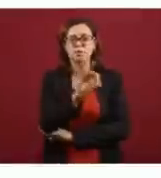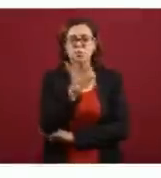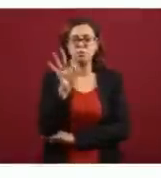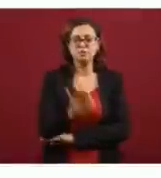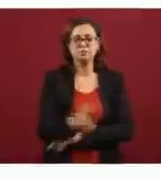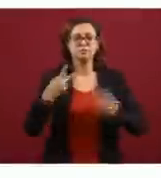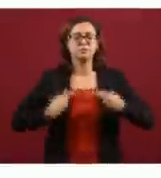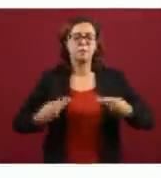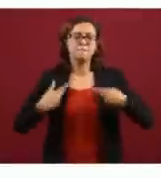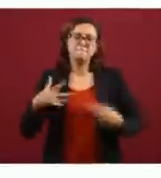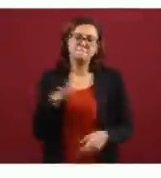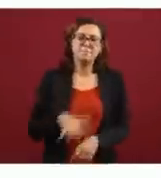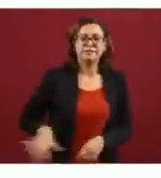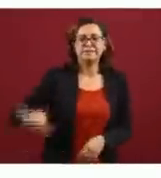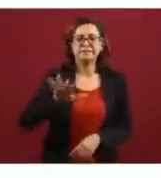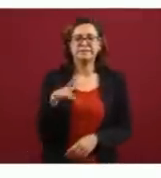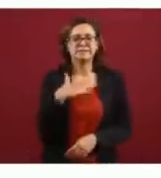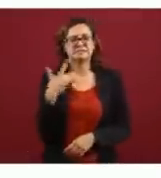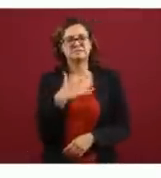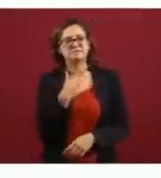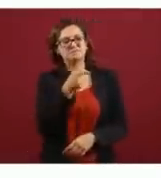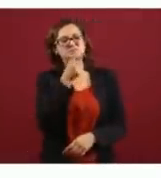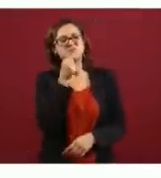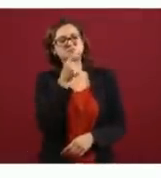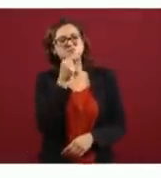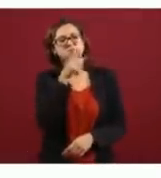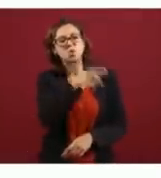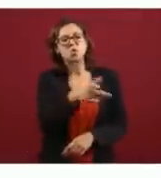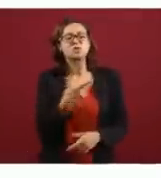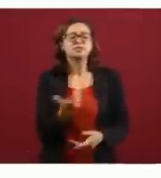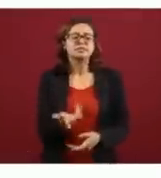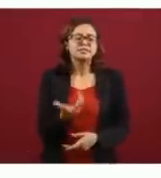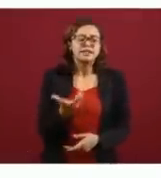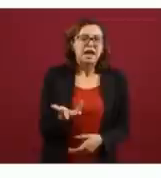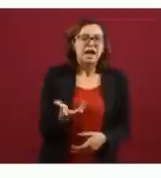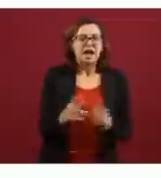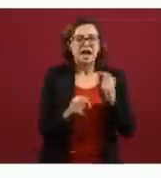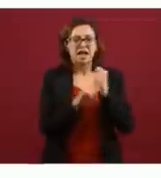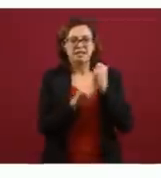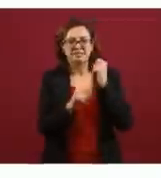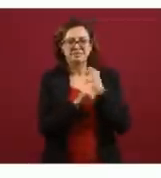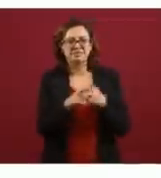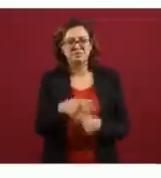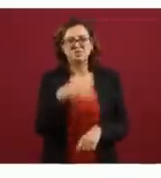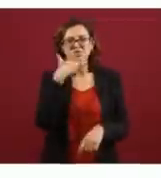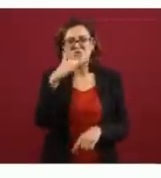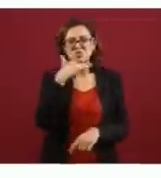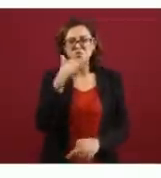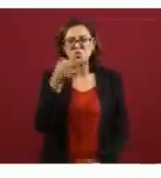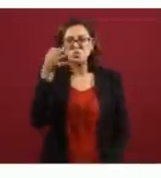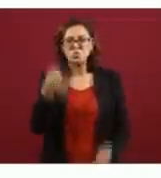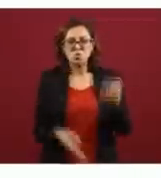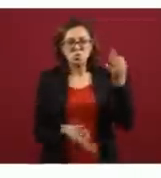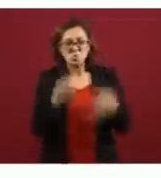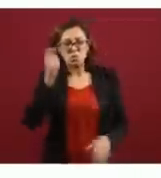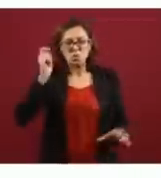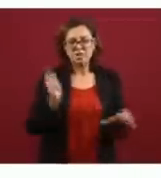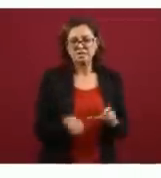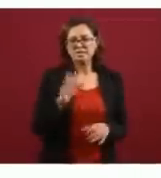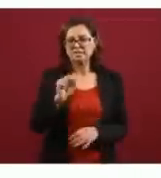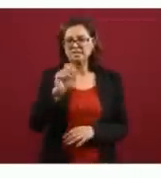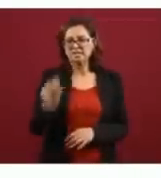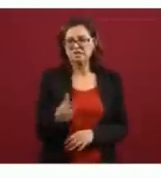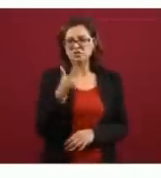76.6% de la población estima que su policía de tránsito es corrupta. Los jueces, el 68% los jueces,